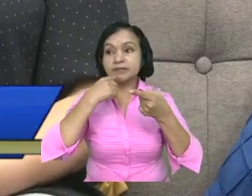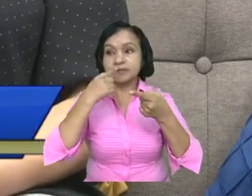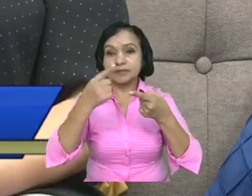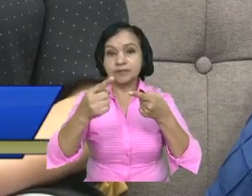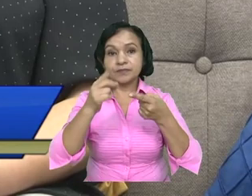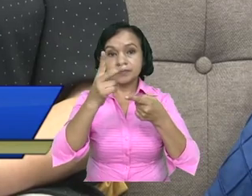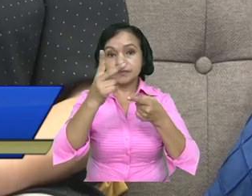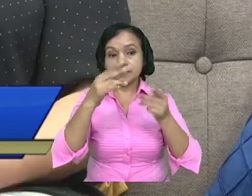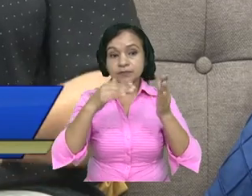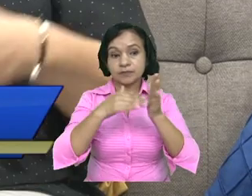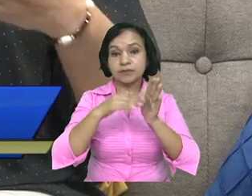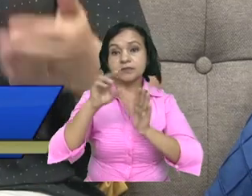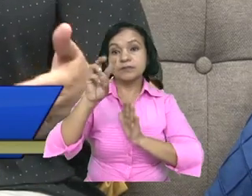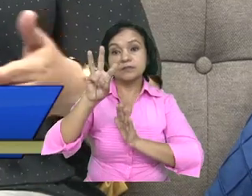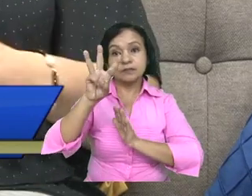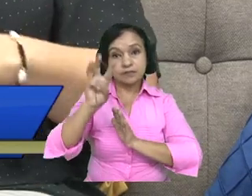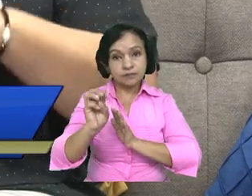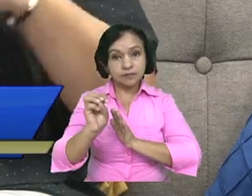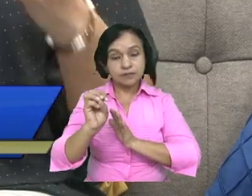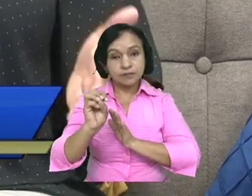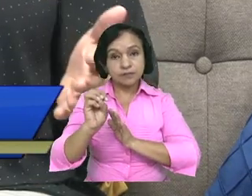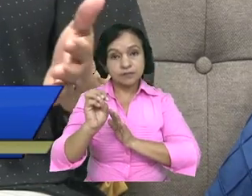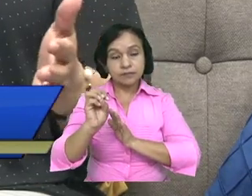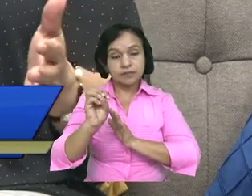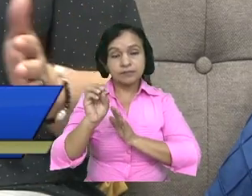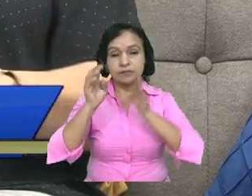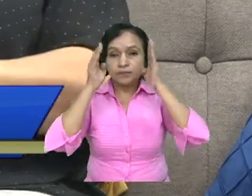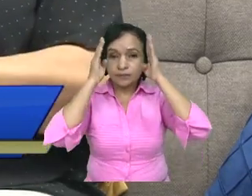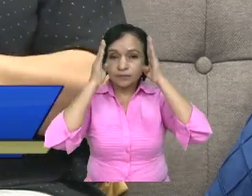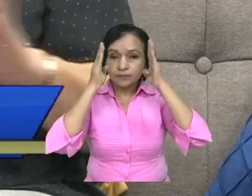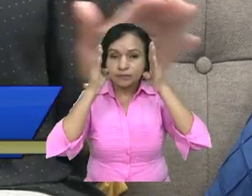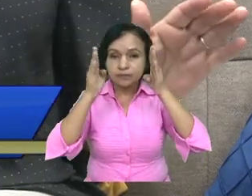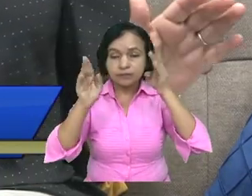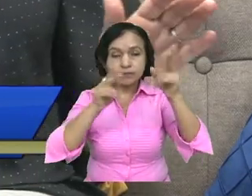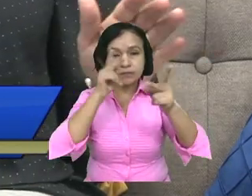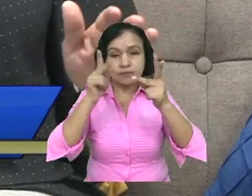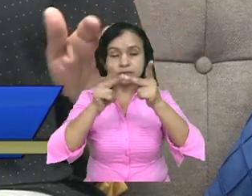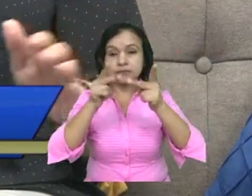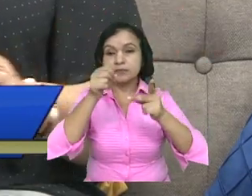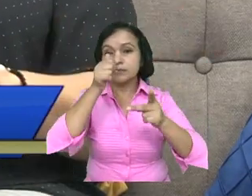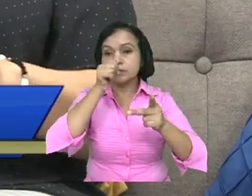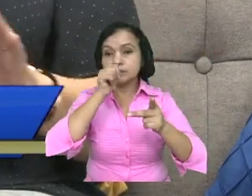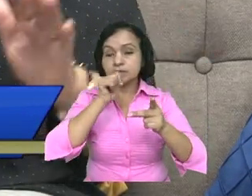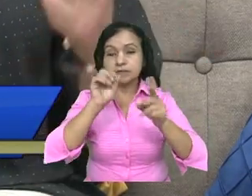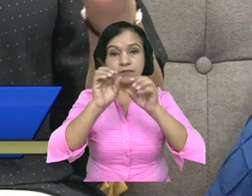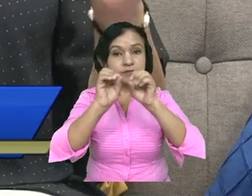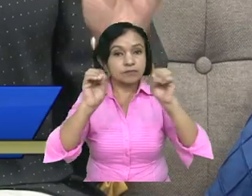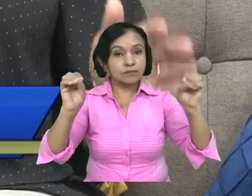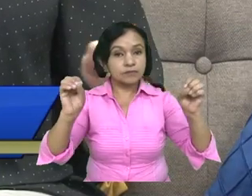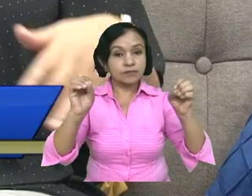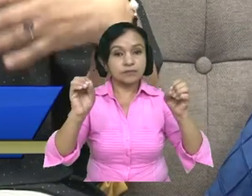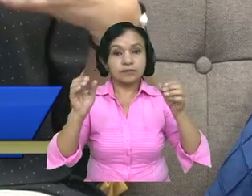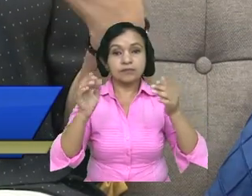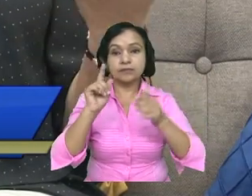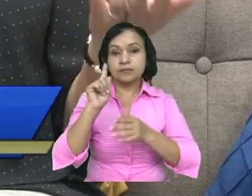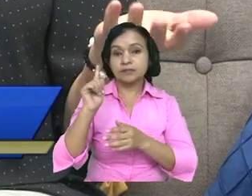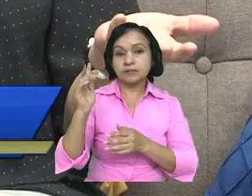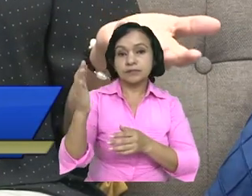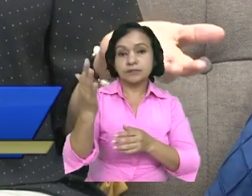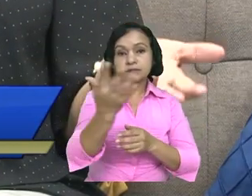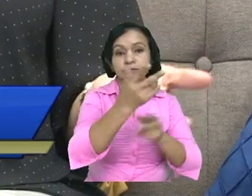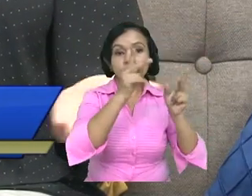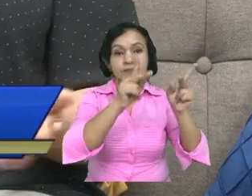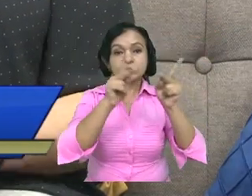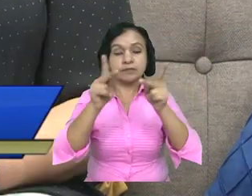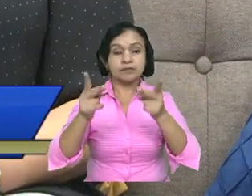en el 2030 vamos a estar con una cobertura total y te dice nadie se queda atrás, todo